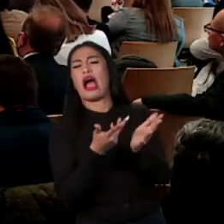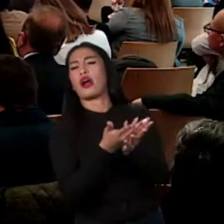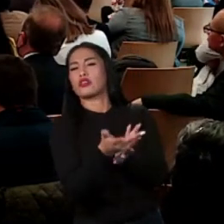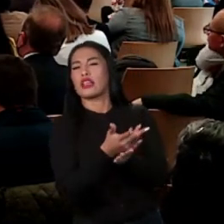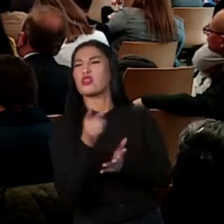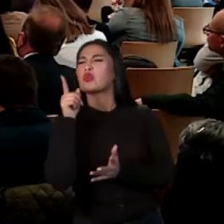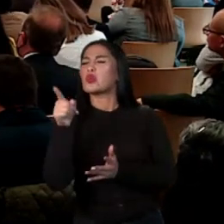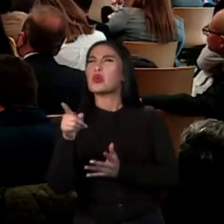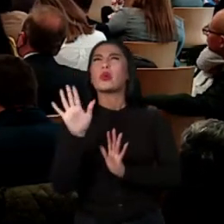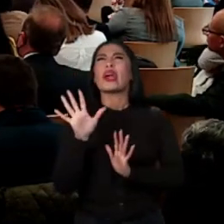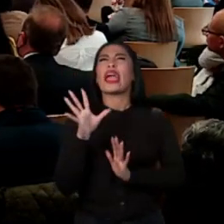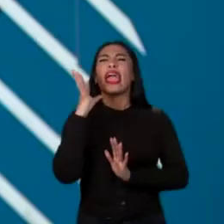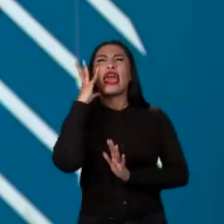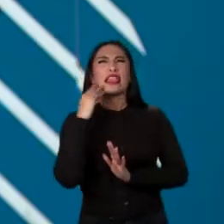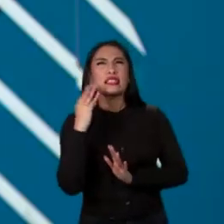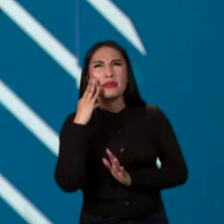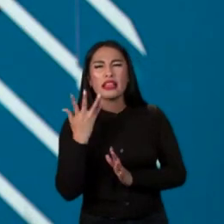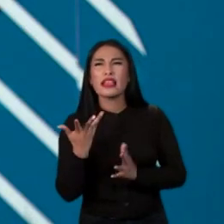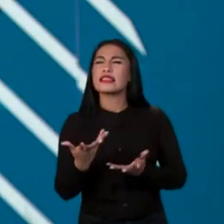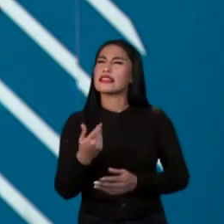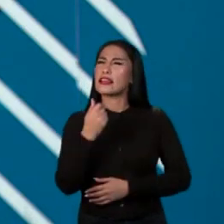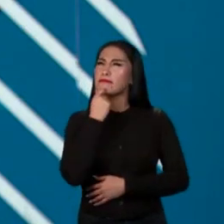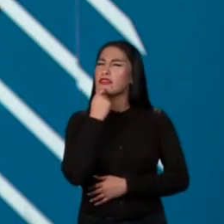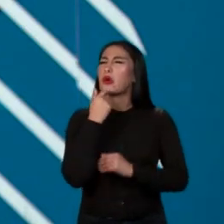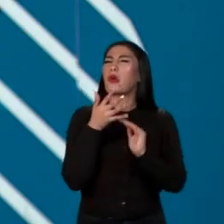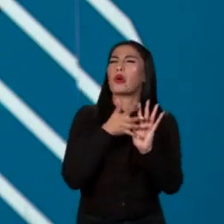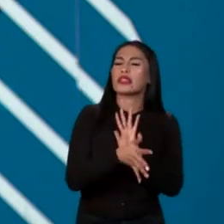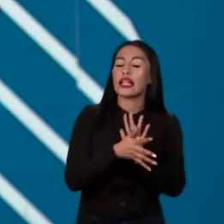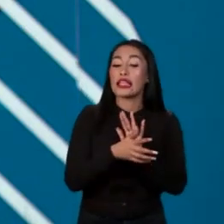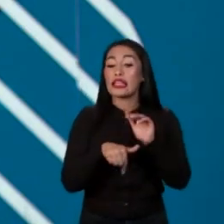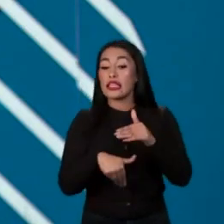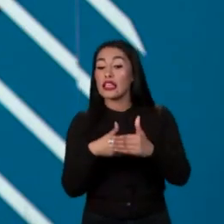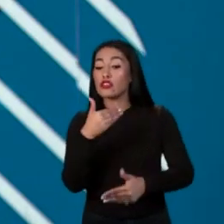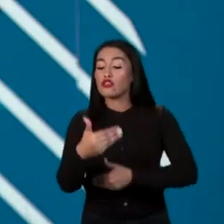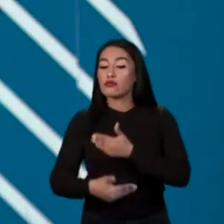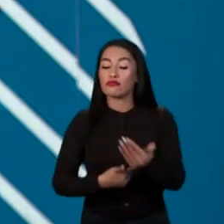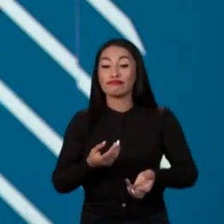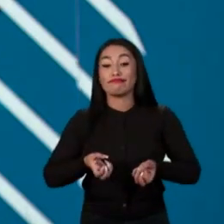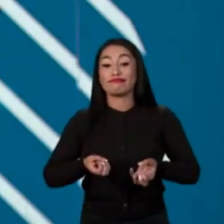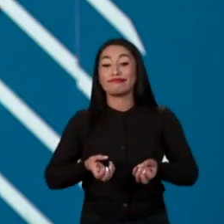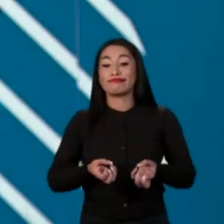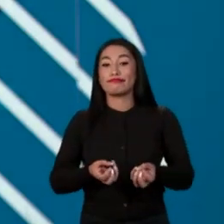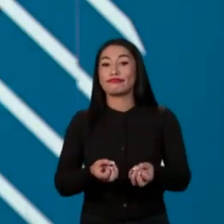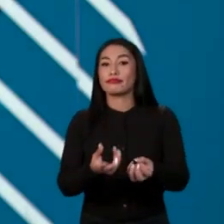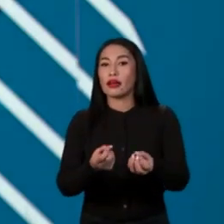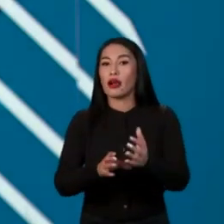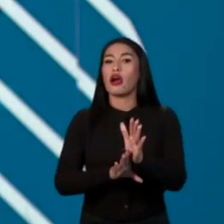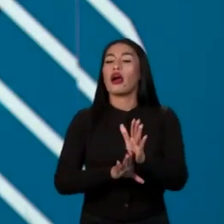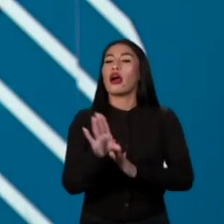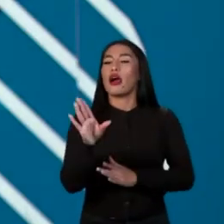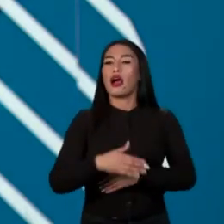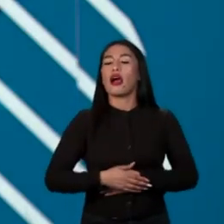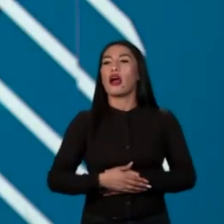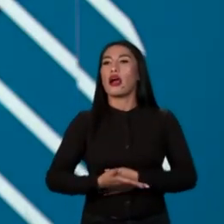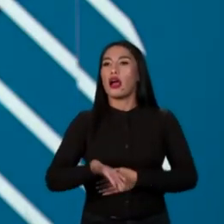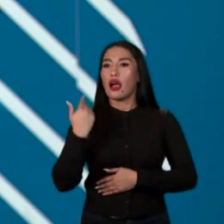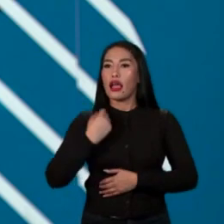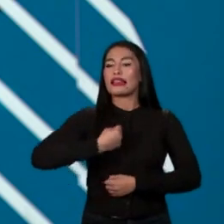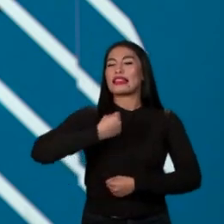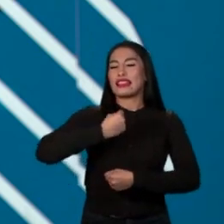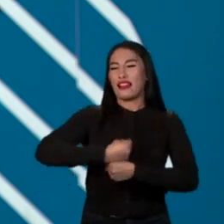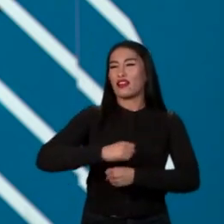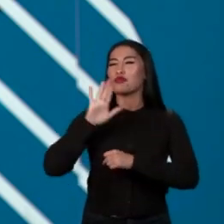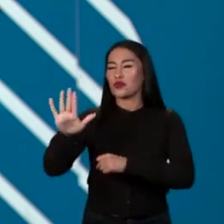experiencia y cómo seguir acelerando estos procesos de transformación desde lo que se ha trabajado desde el TEC de Monterrey.